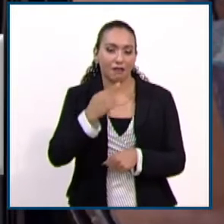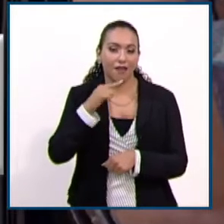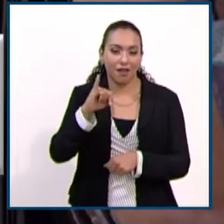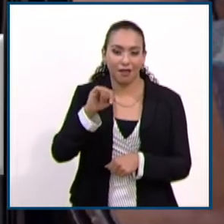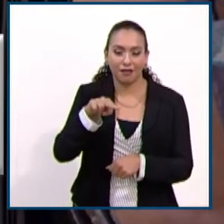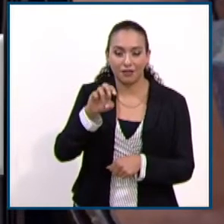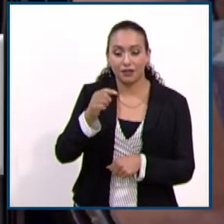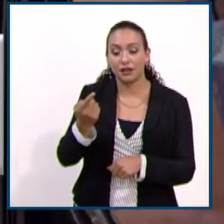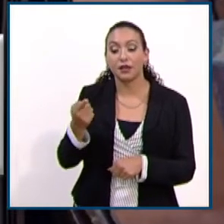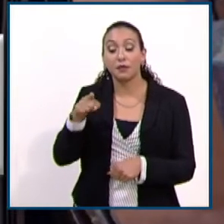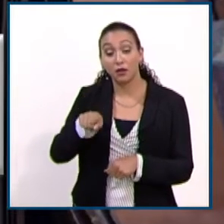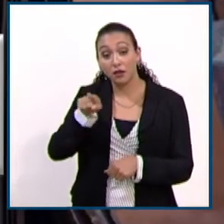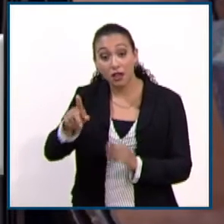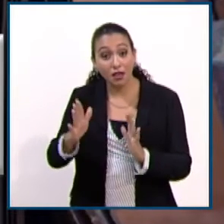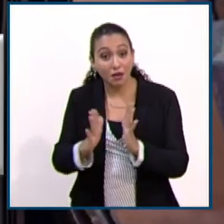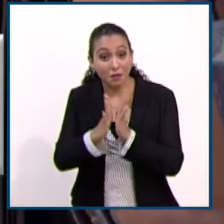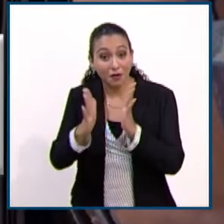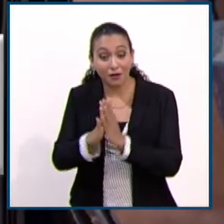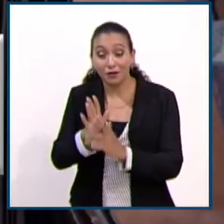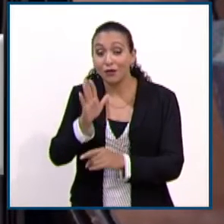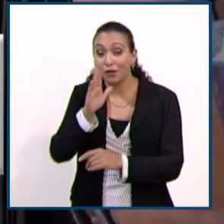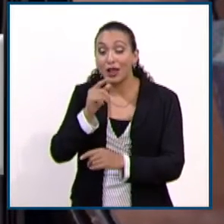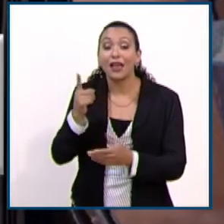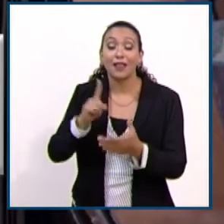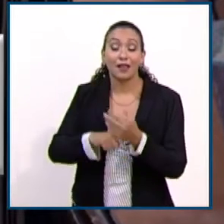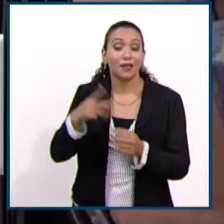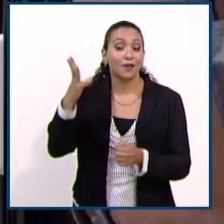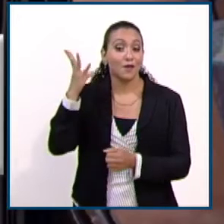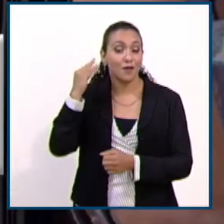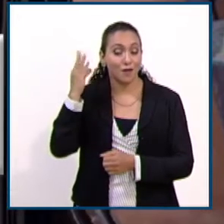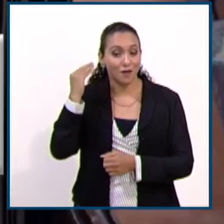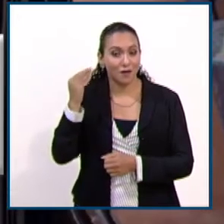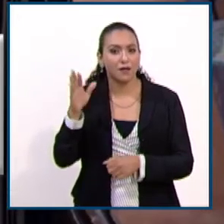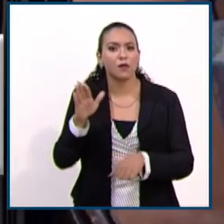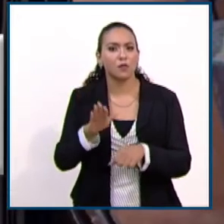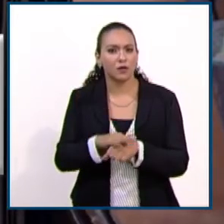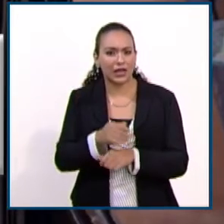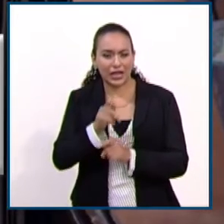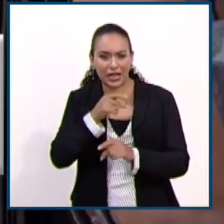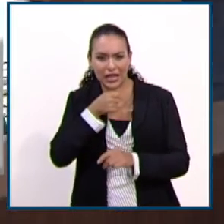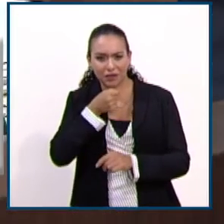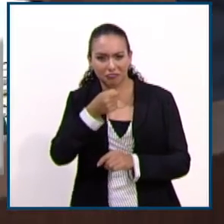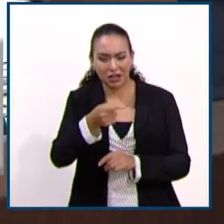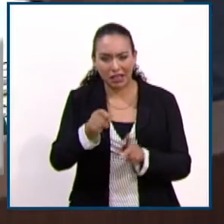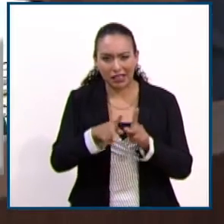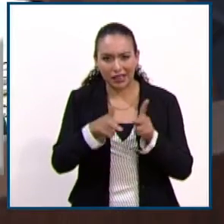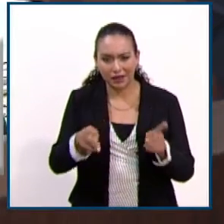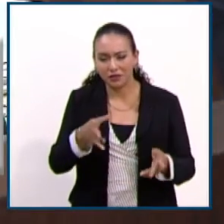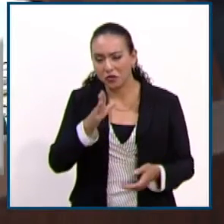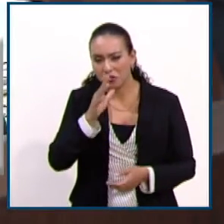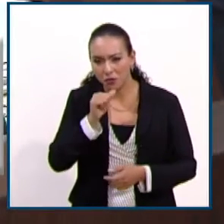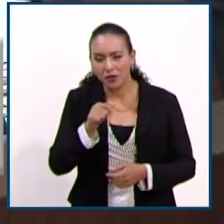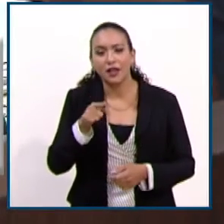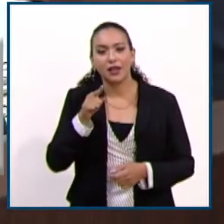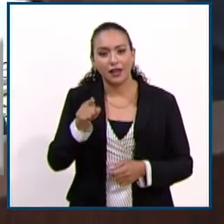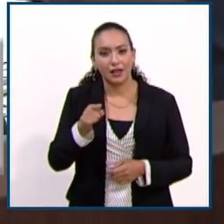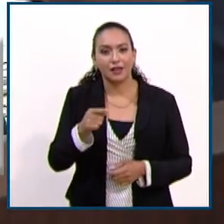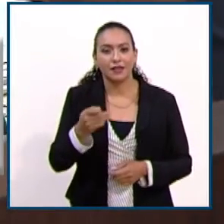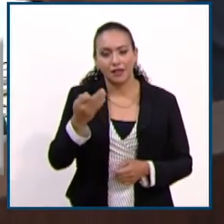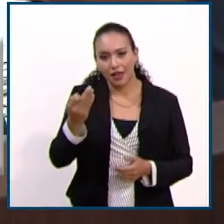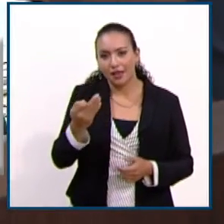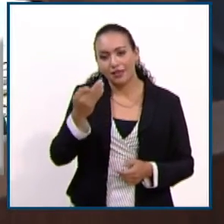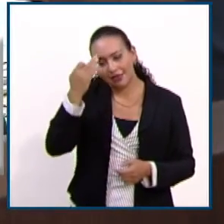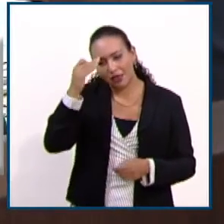ordenó suspender su participación en un programa de radio al implicar posiblemente una adquisición indebida de tiempos en